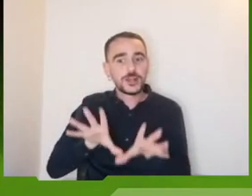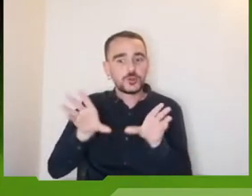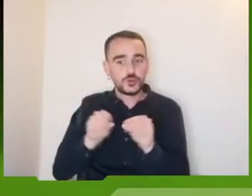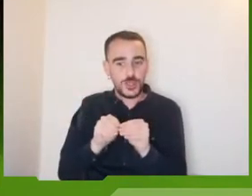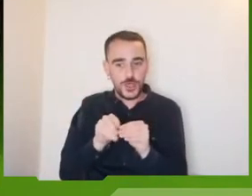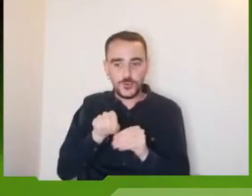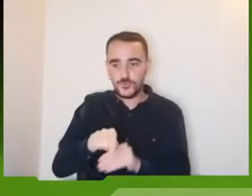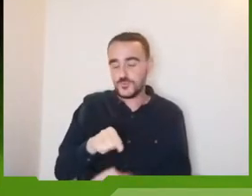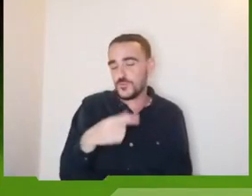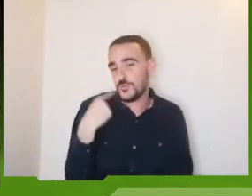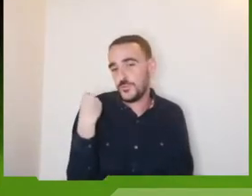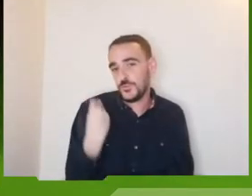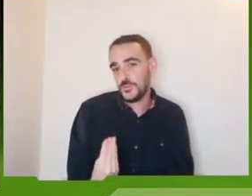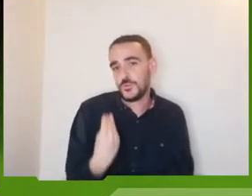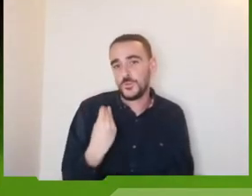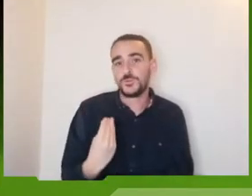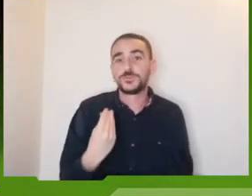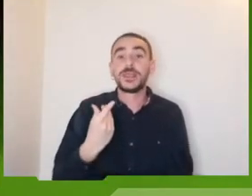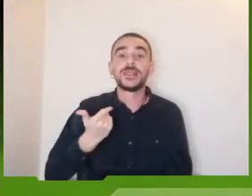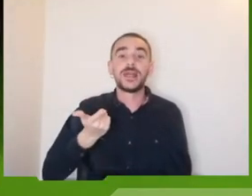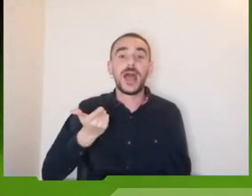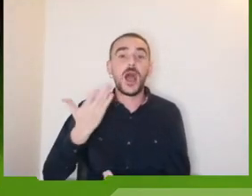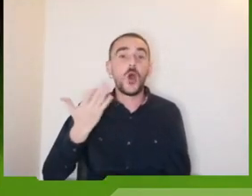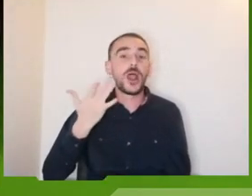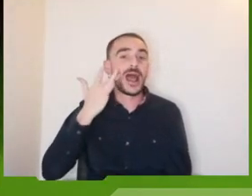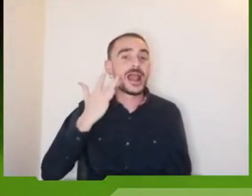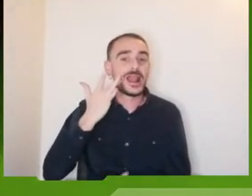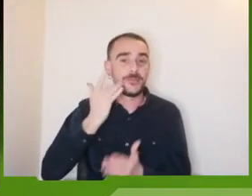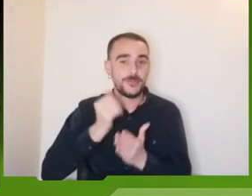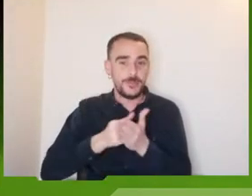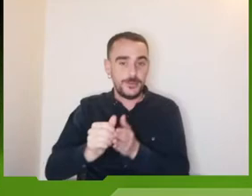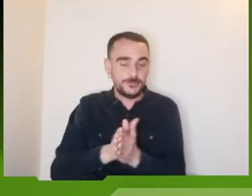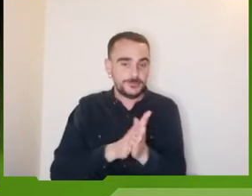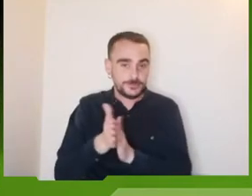de las manos y la pruebo delante vuestro.